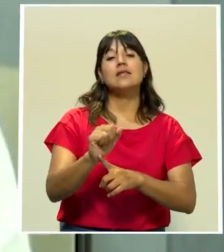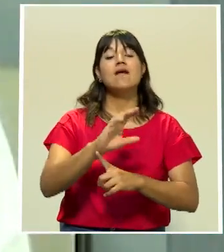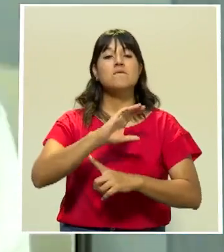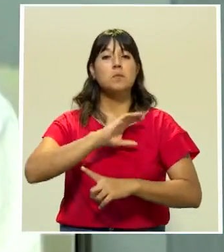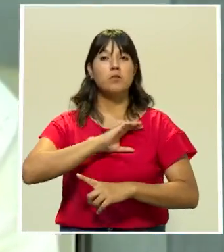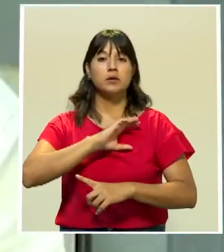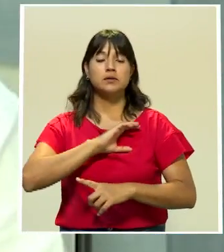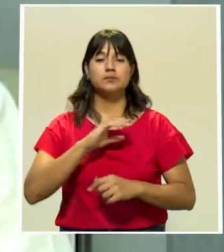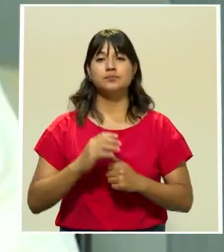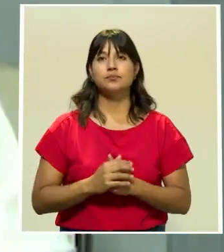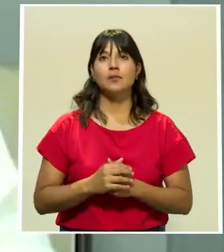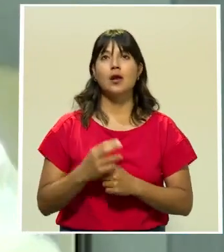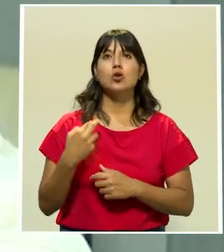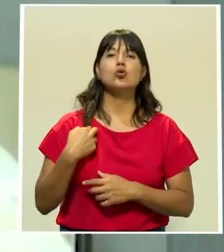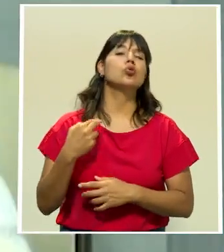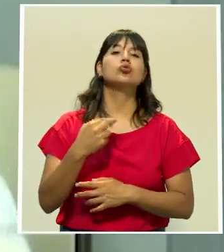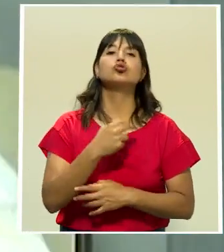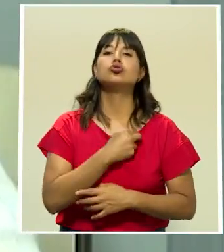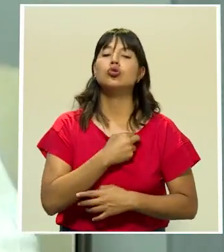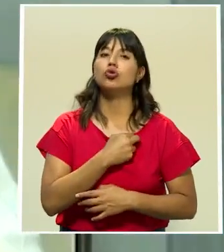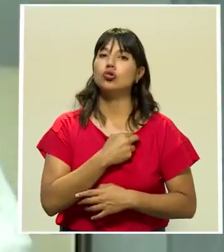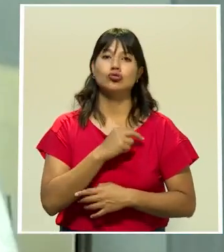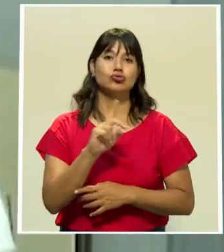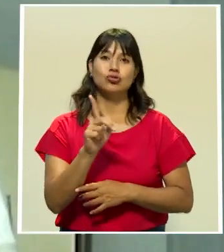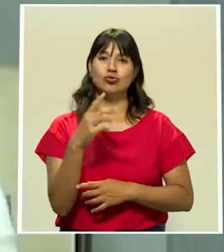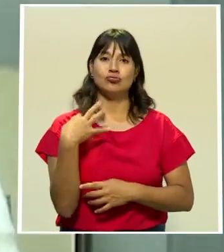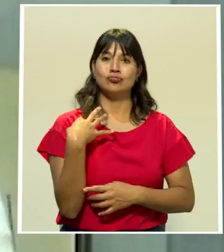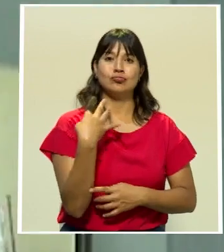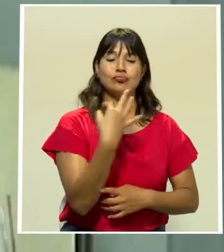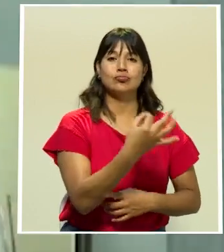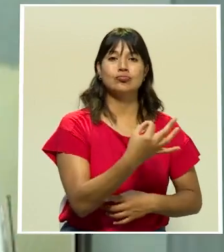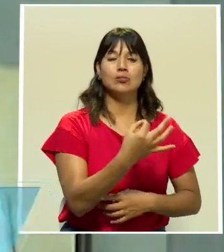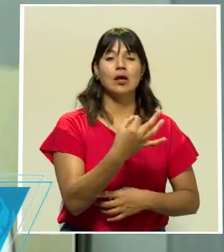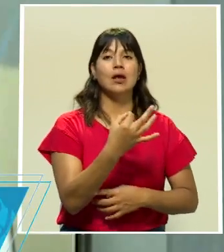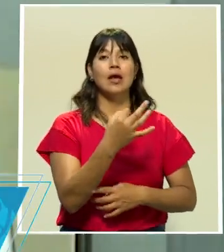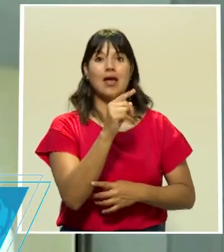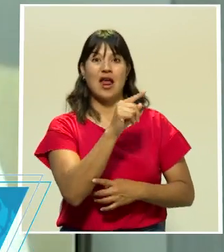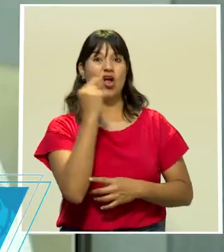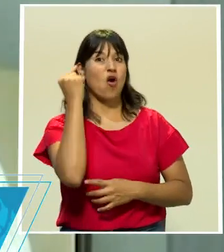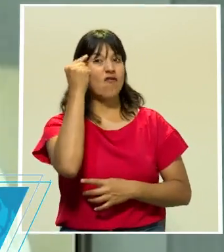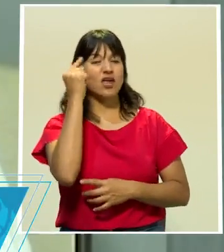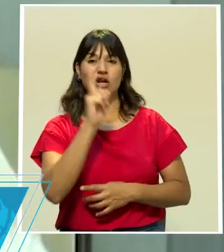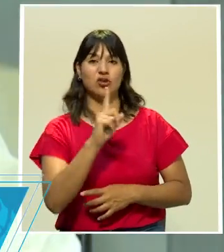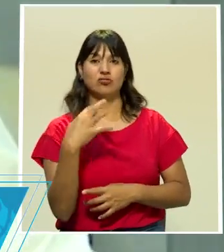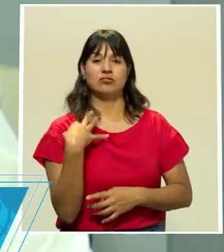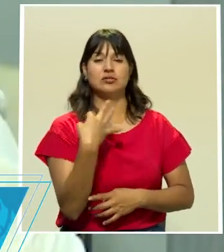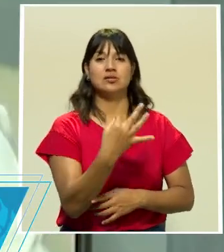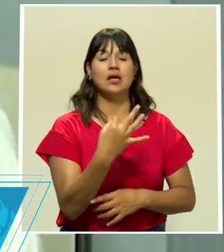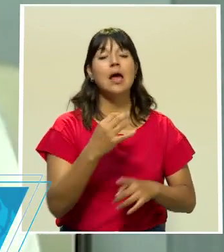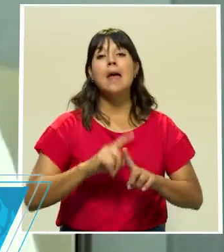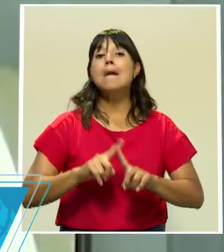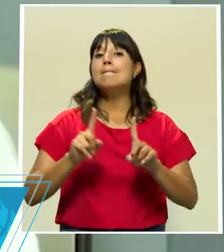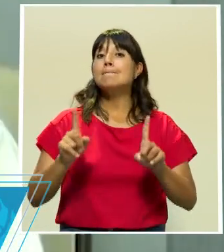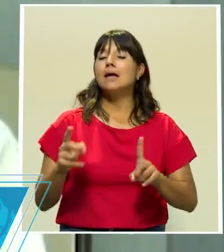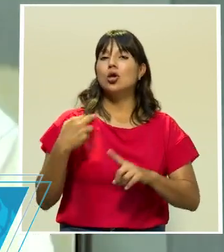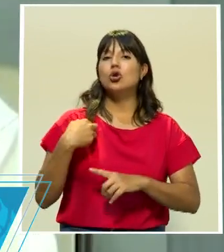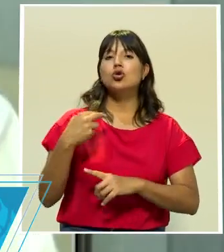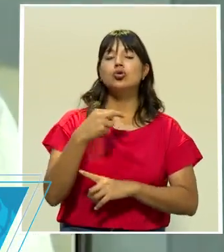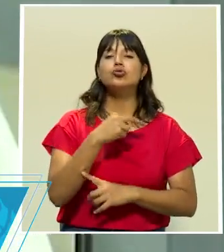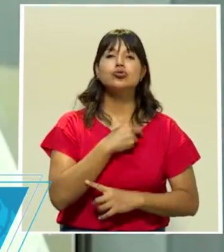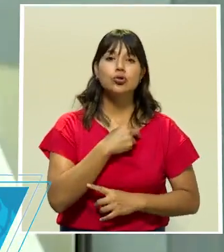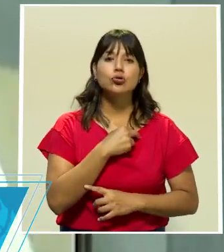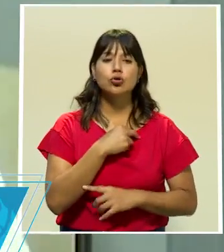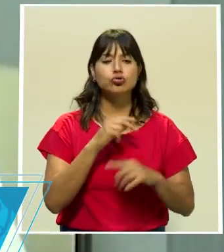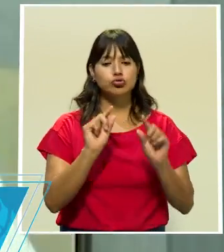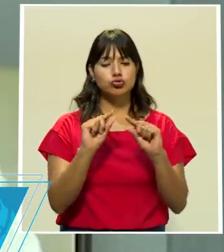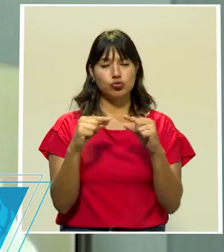Nosotros, vamos a ver, dijimos que no fuimos tomados en cuenta por parte del gobierno. Entonces, pero es que nosotros, como le digo, somos